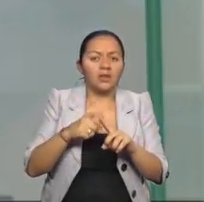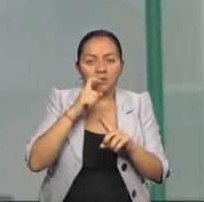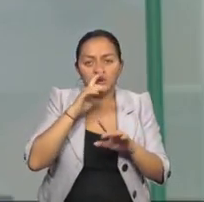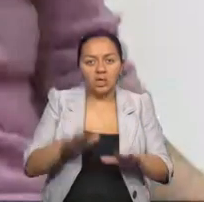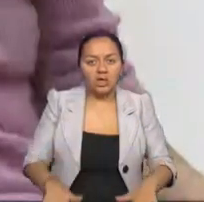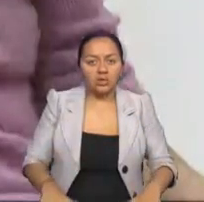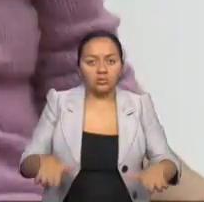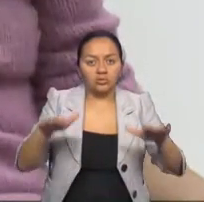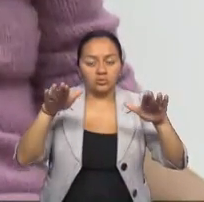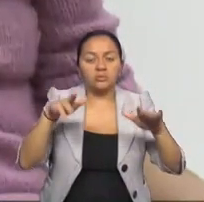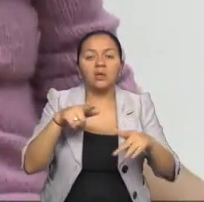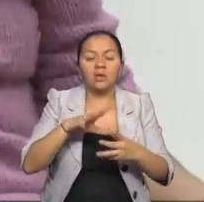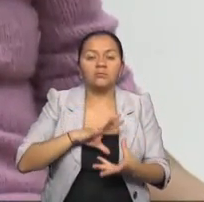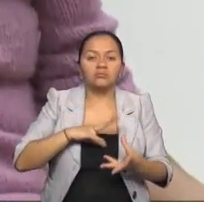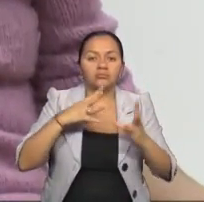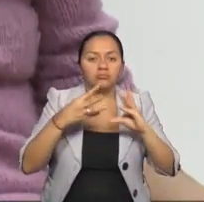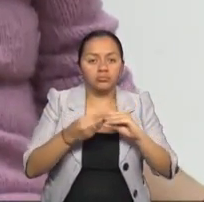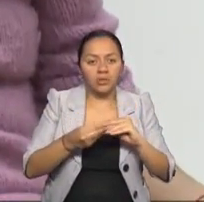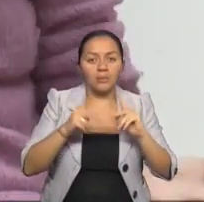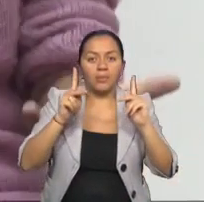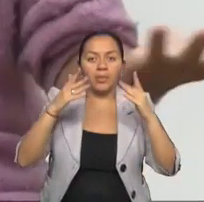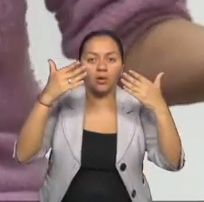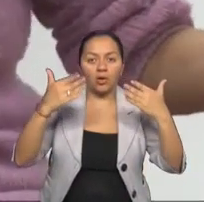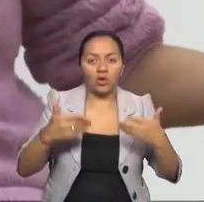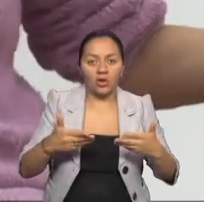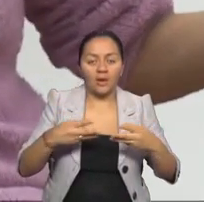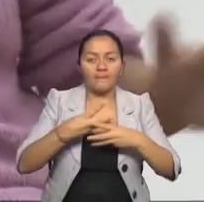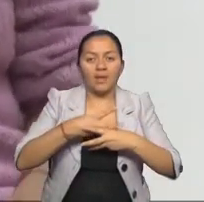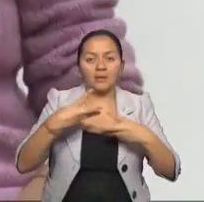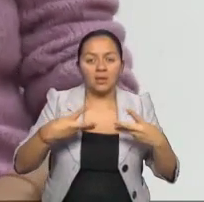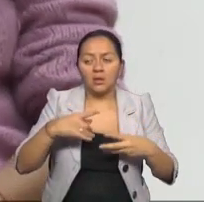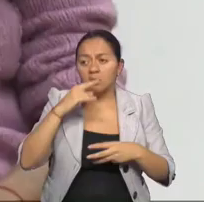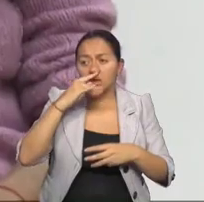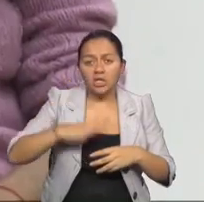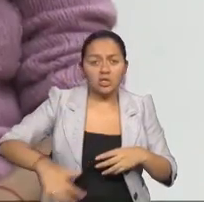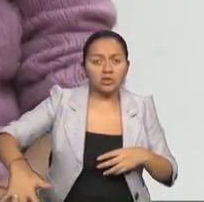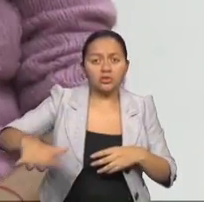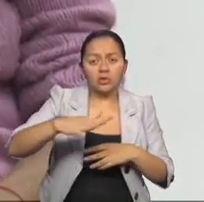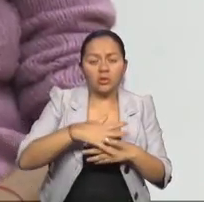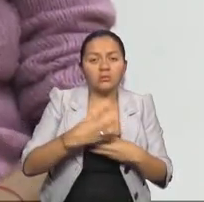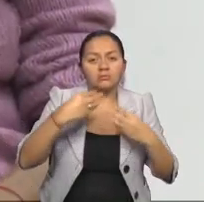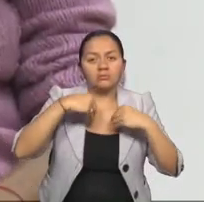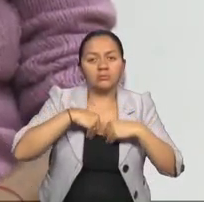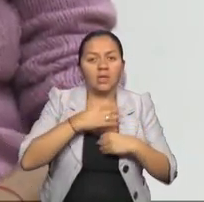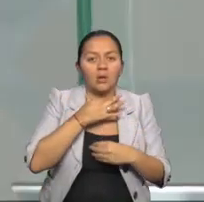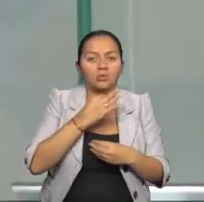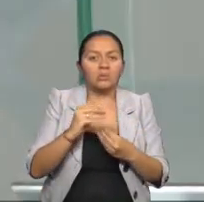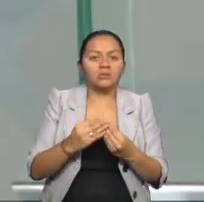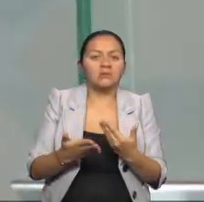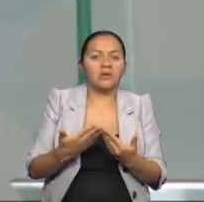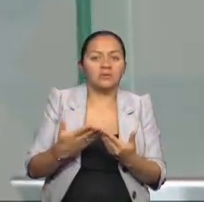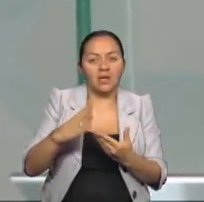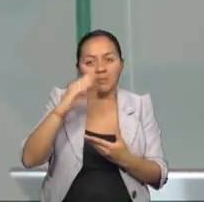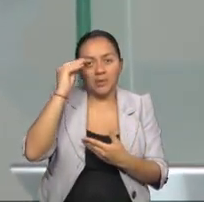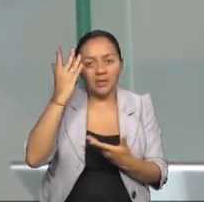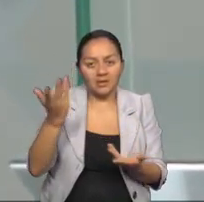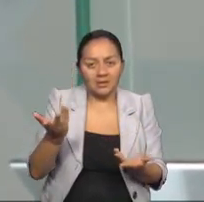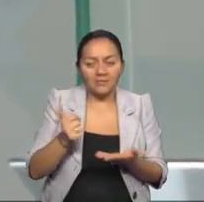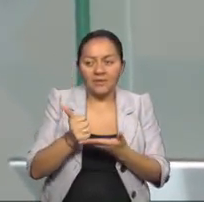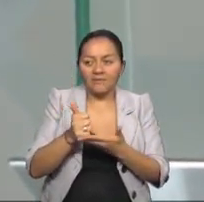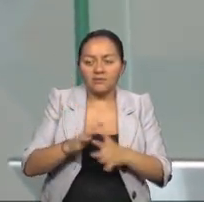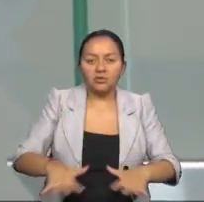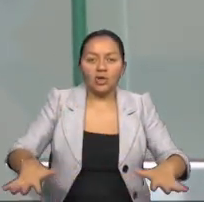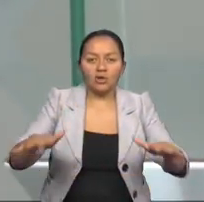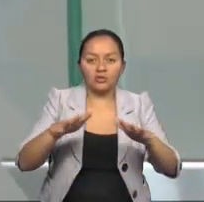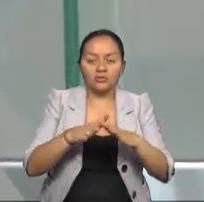si la adecuación de materiales pedagógicos todos los niños van a estar encantados la vía muchas gracias por haber detenido aquí